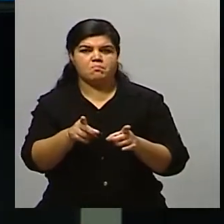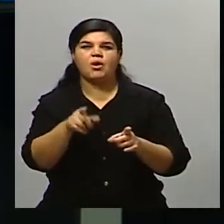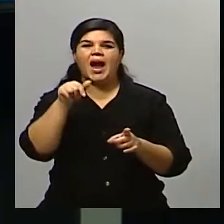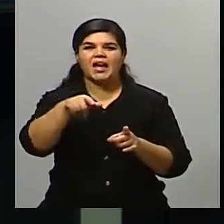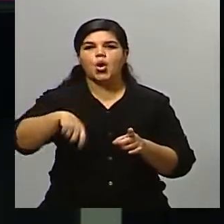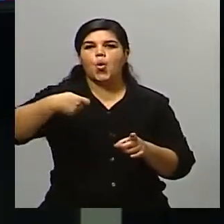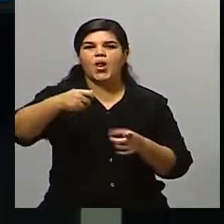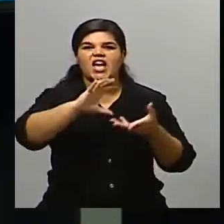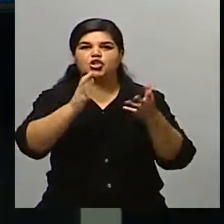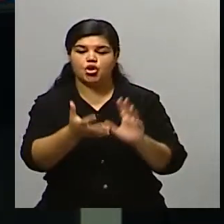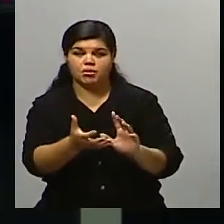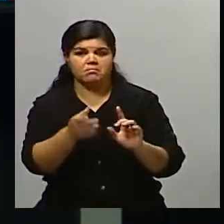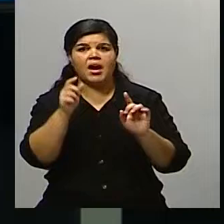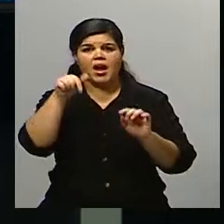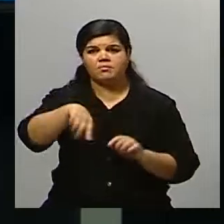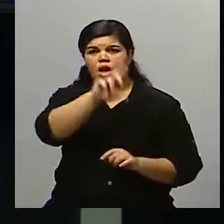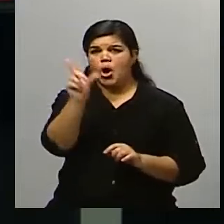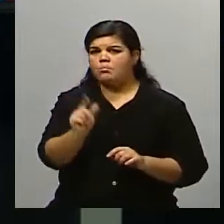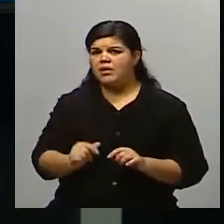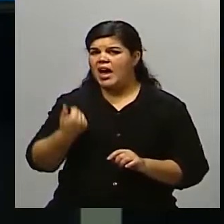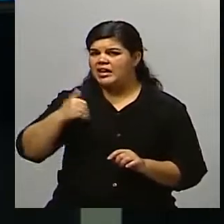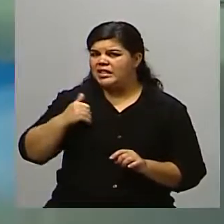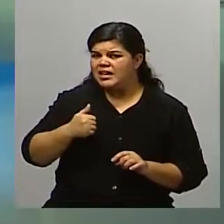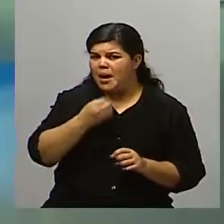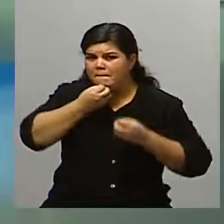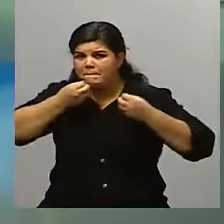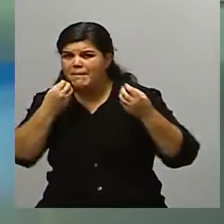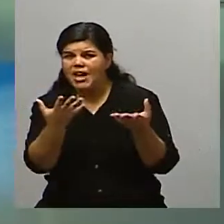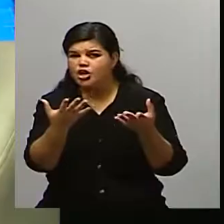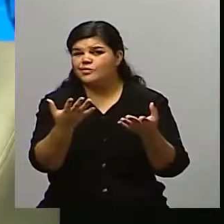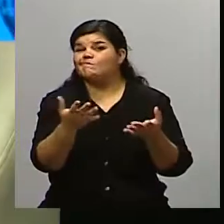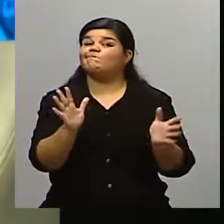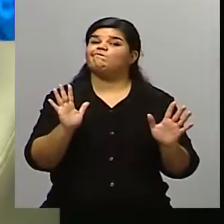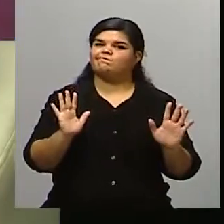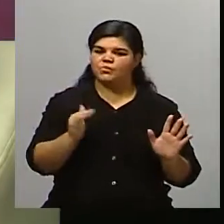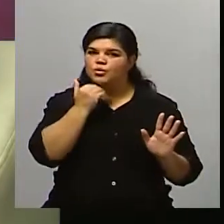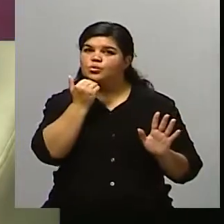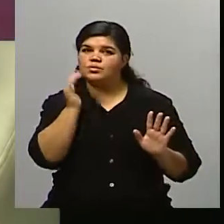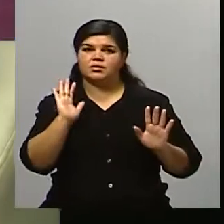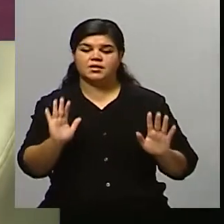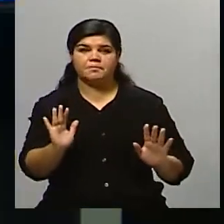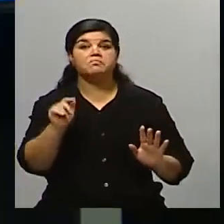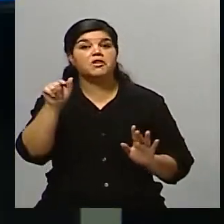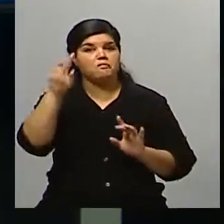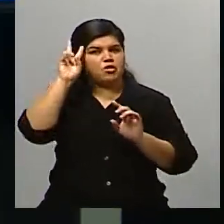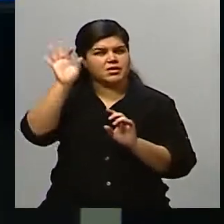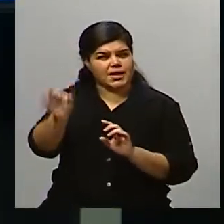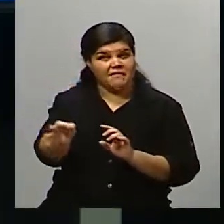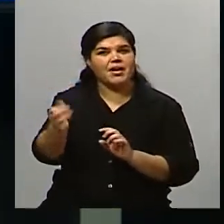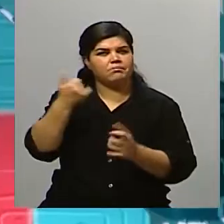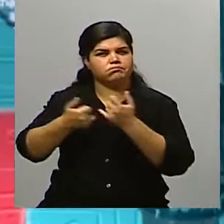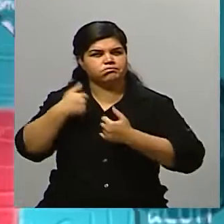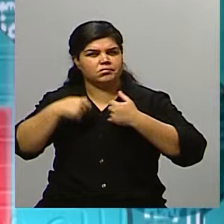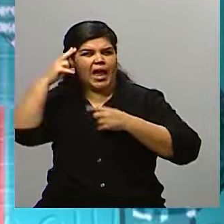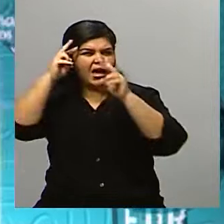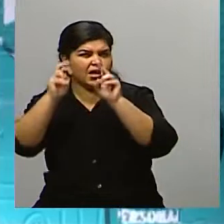que la ubicación del sistema argentino no sé si es la mejor, pero bueno, vamos al análisis de parte de vos, que sos el entendido del tema. Y la vemos, está